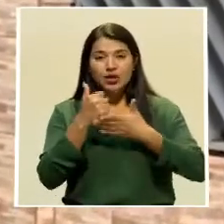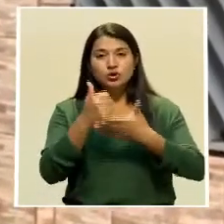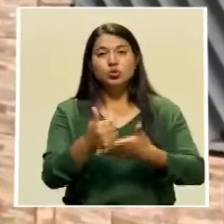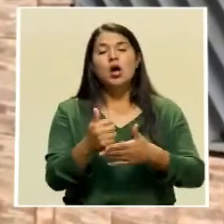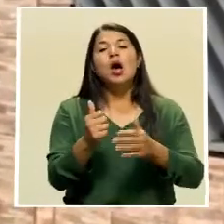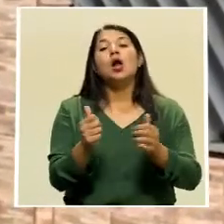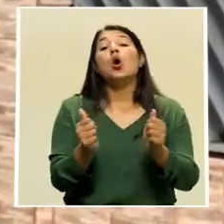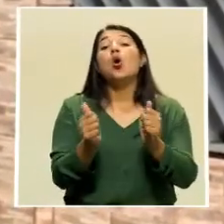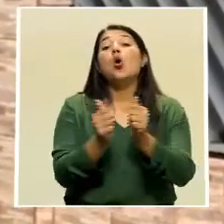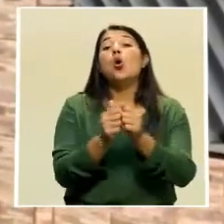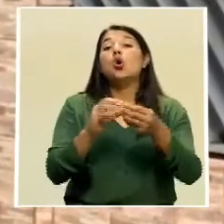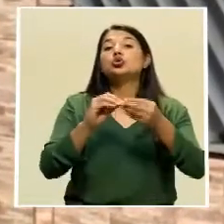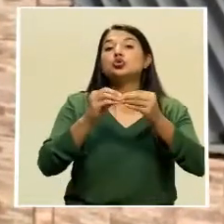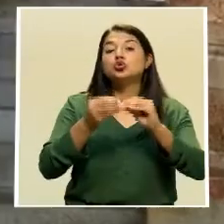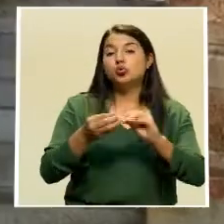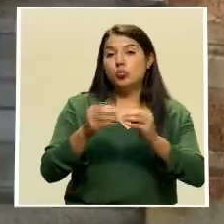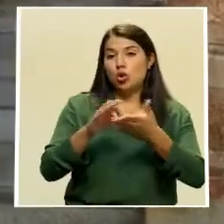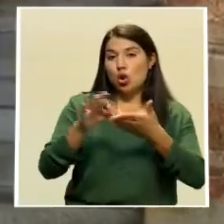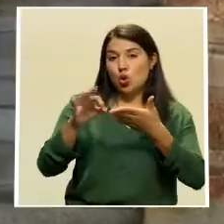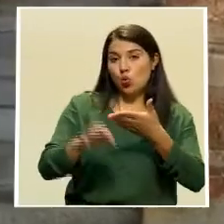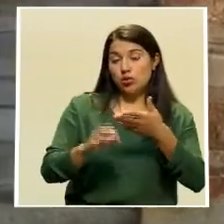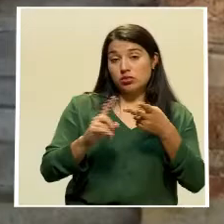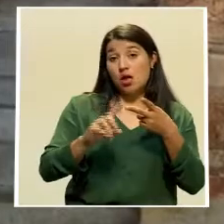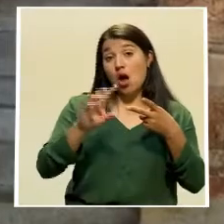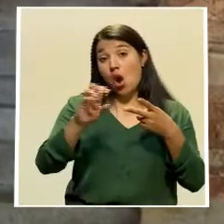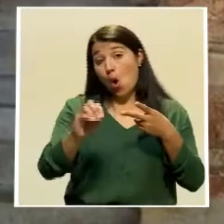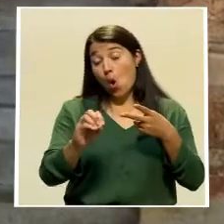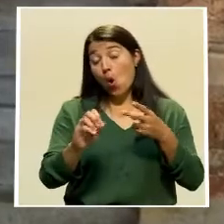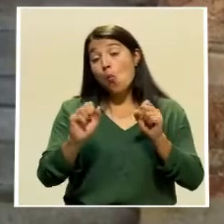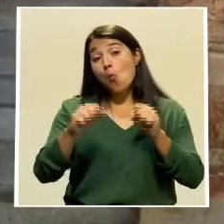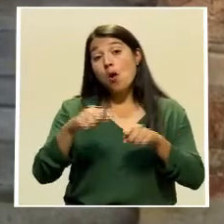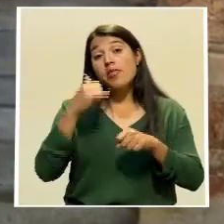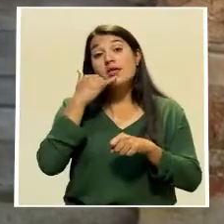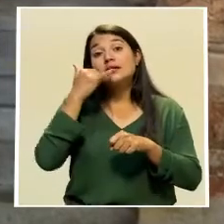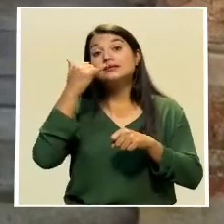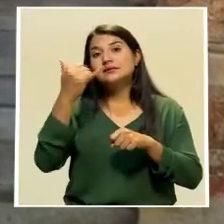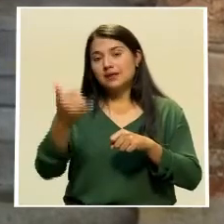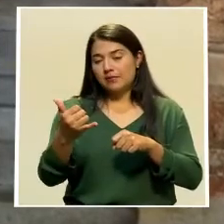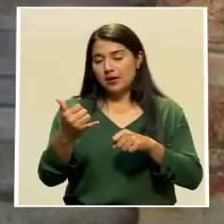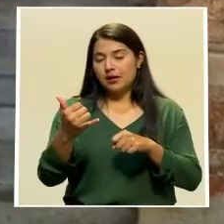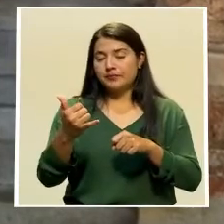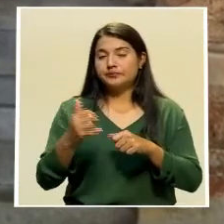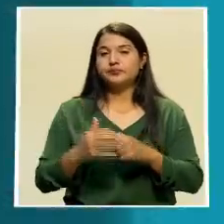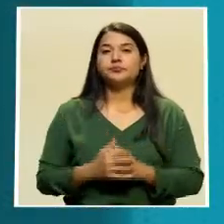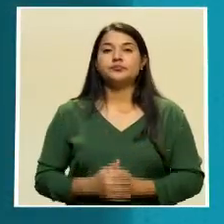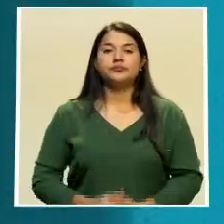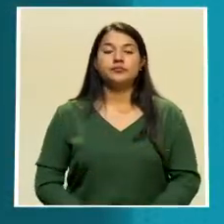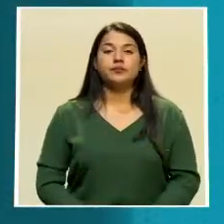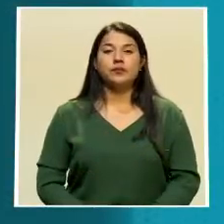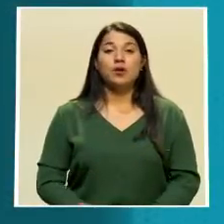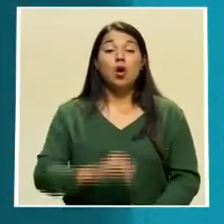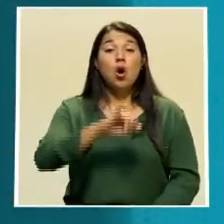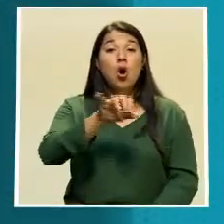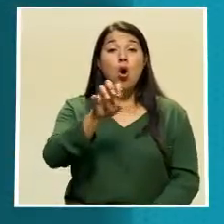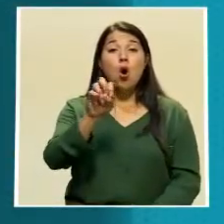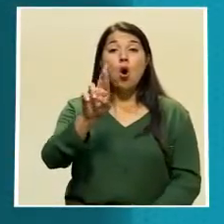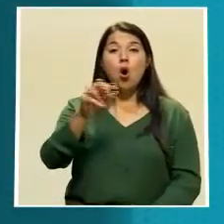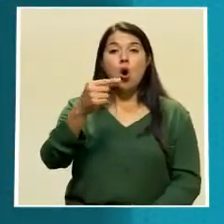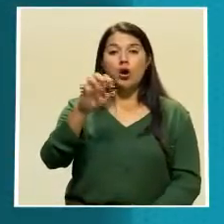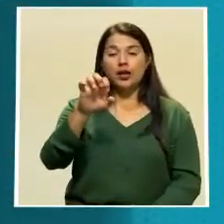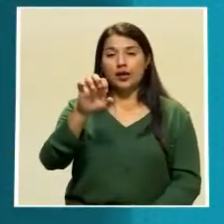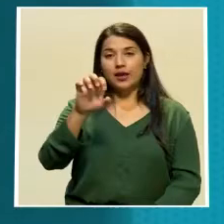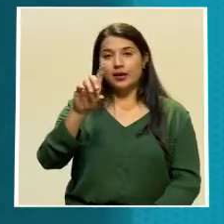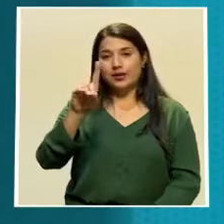los siguientes números de cuenta o bien contactándolos a los siguientes teléfonos. Jorge Delgado, hijo